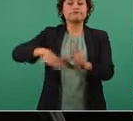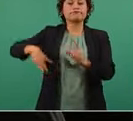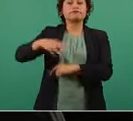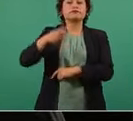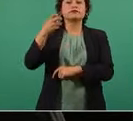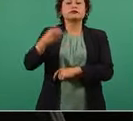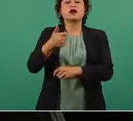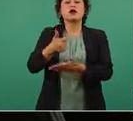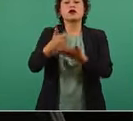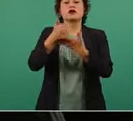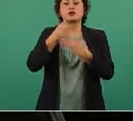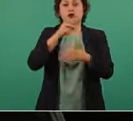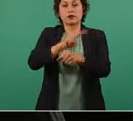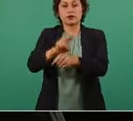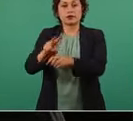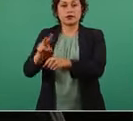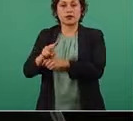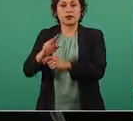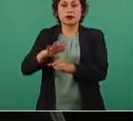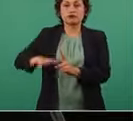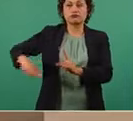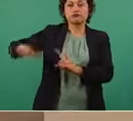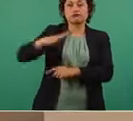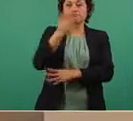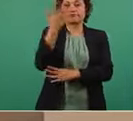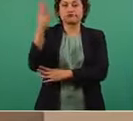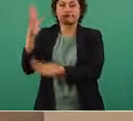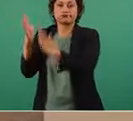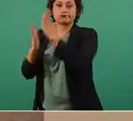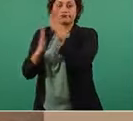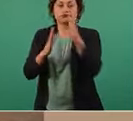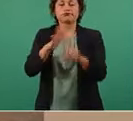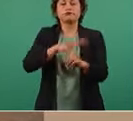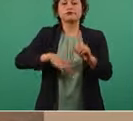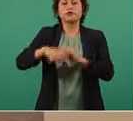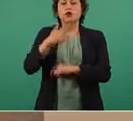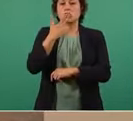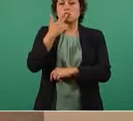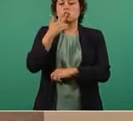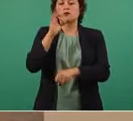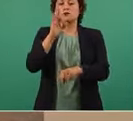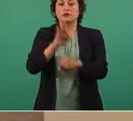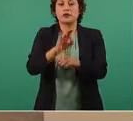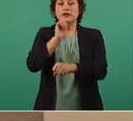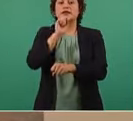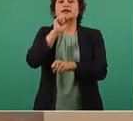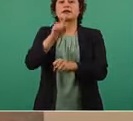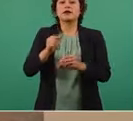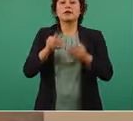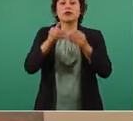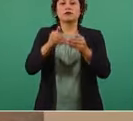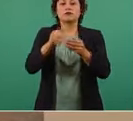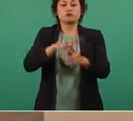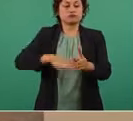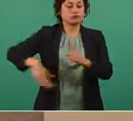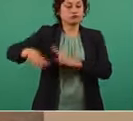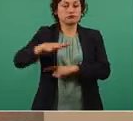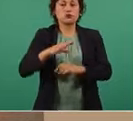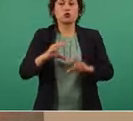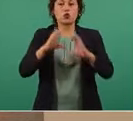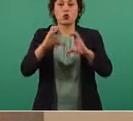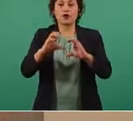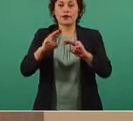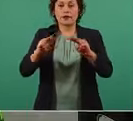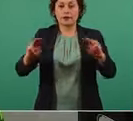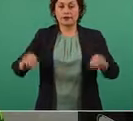la vigilancia en las áreas naturales protegidas y la conservación del medio ambiente marítimo. La que sigue, por favor. En lo que